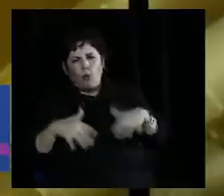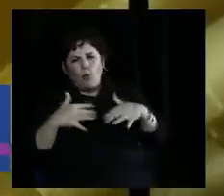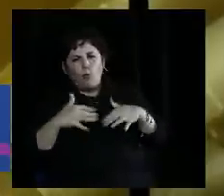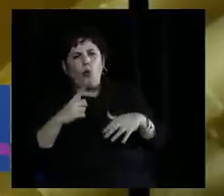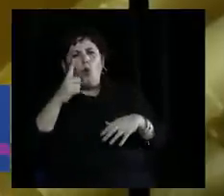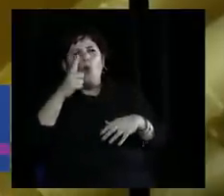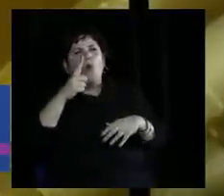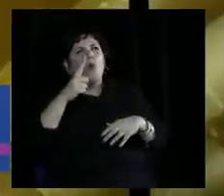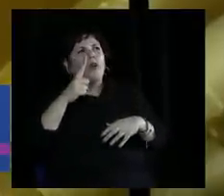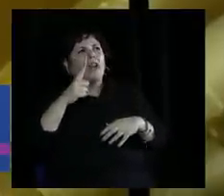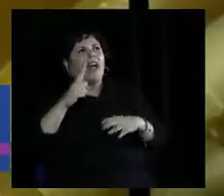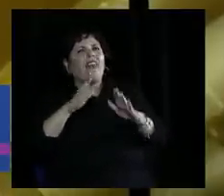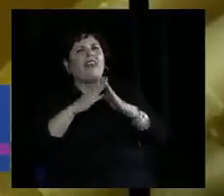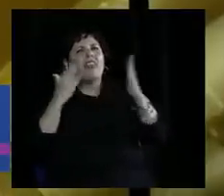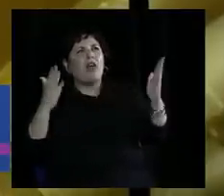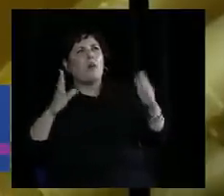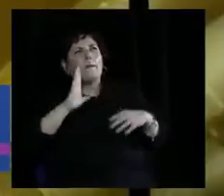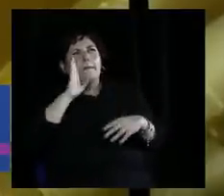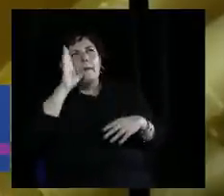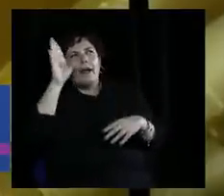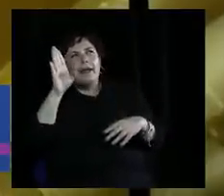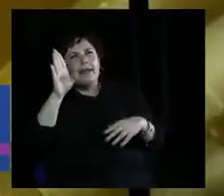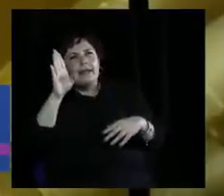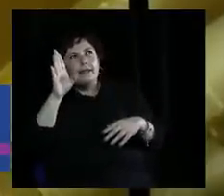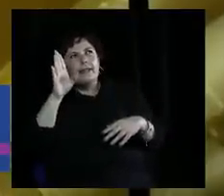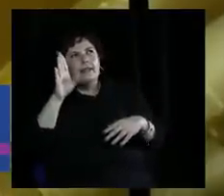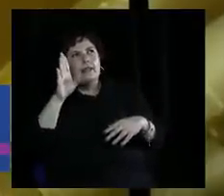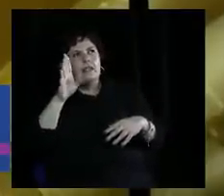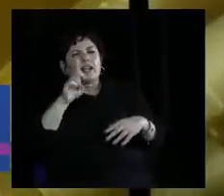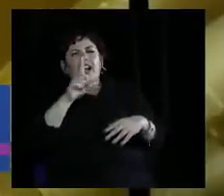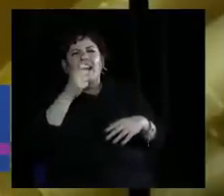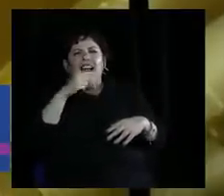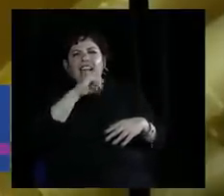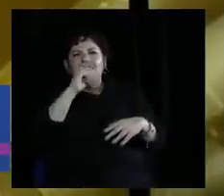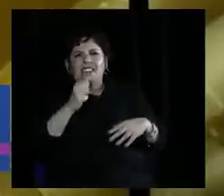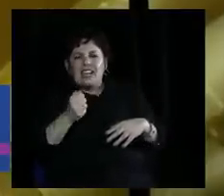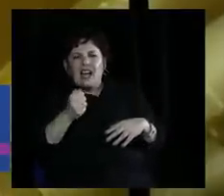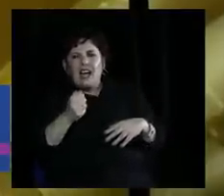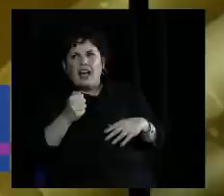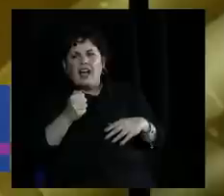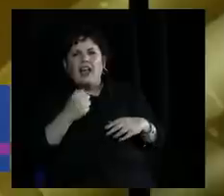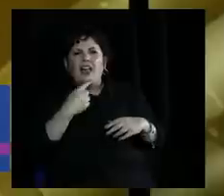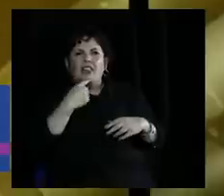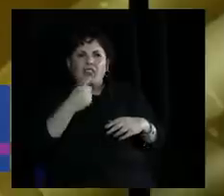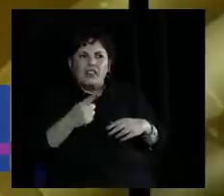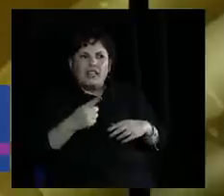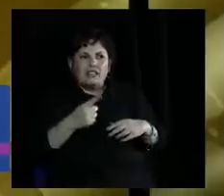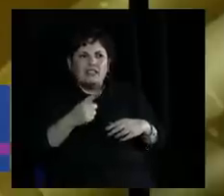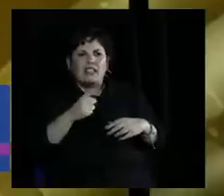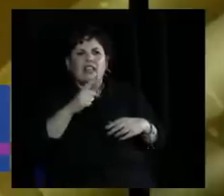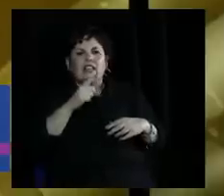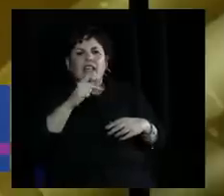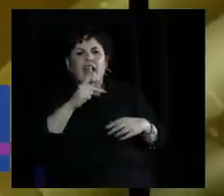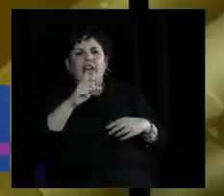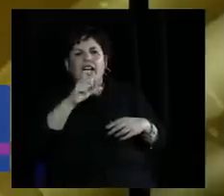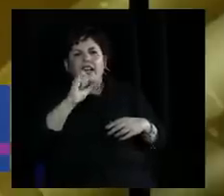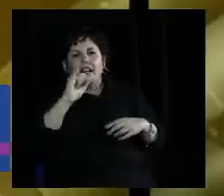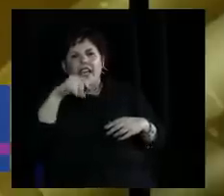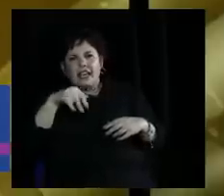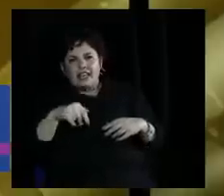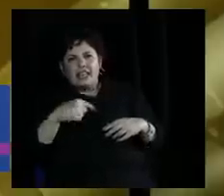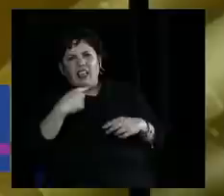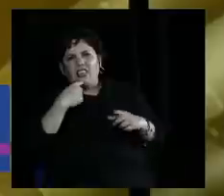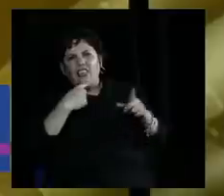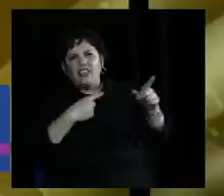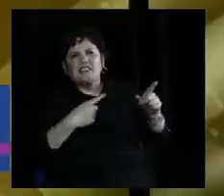una editorial, creo que el diario El País, contra Edison Lanza, que mencionan también a Darío Klein, que hace bien poquito le habían dicho